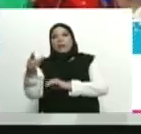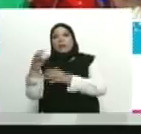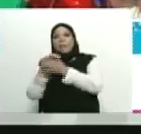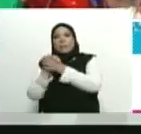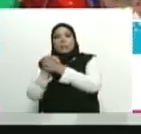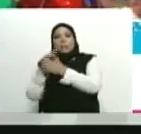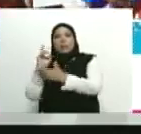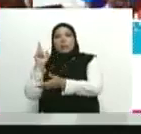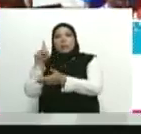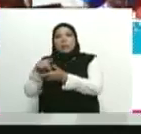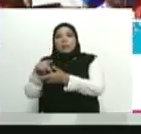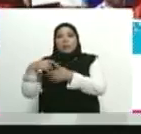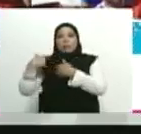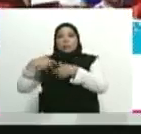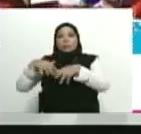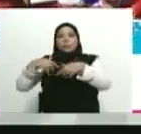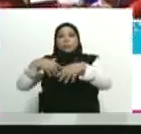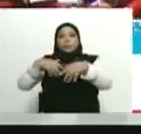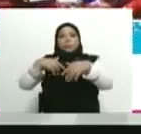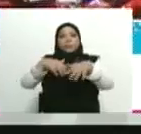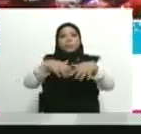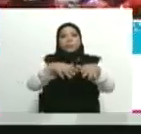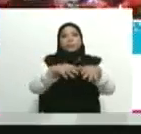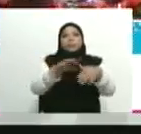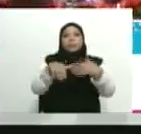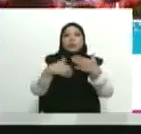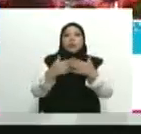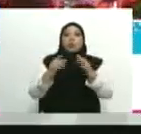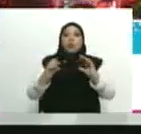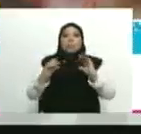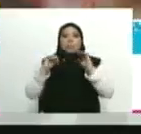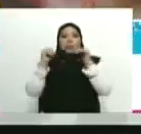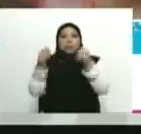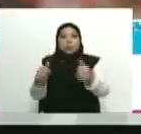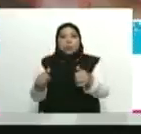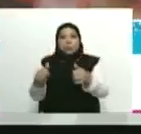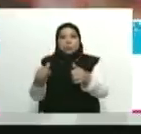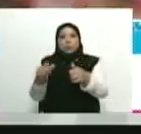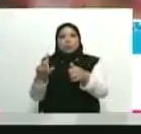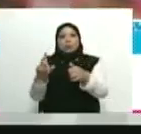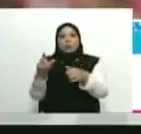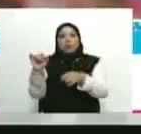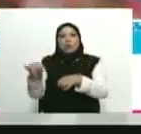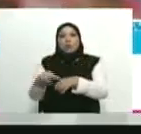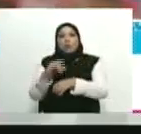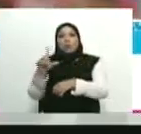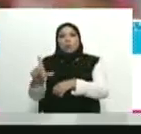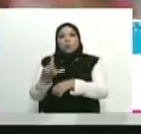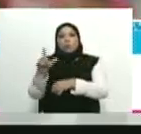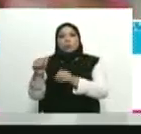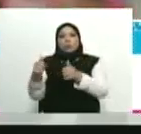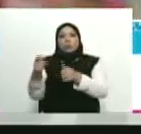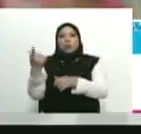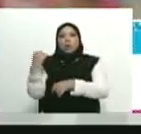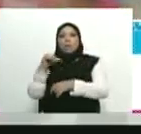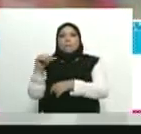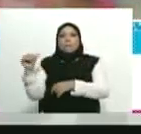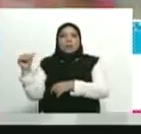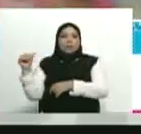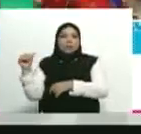compatriotas que han participado en las marchas en todo el país desde que esto empezó a principios de julio. Hace un mes